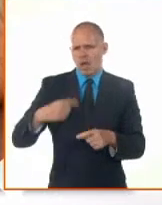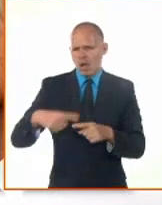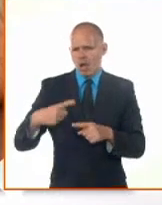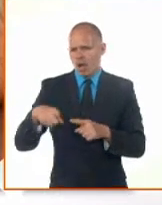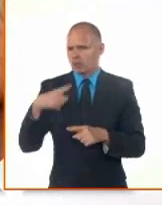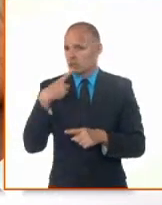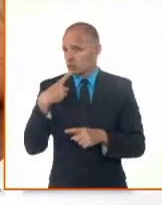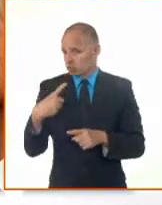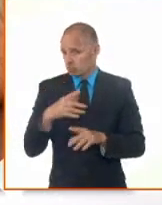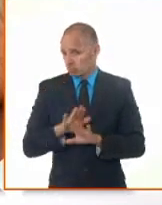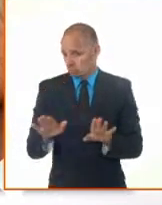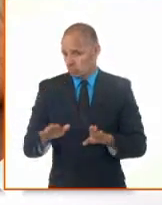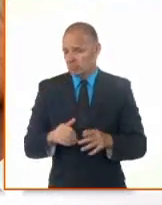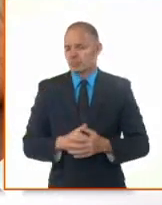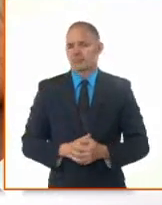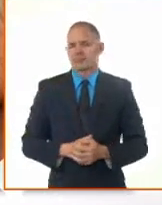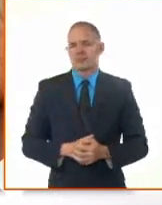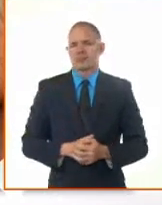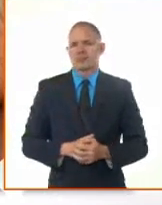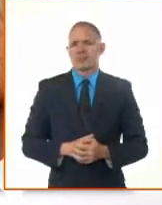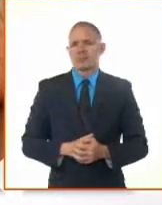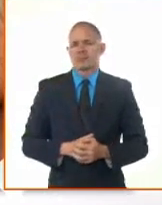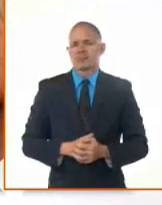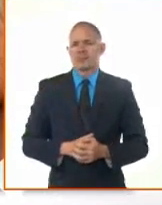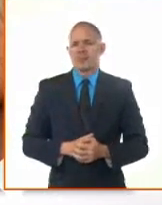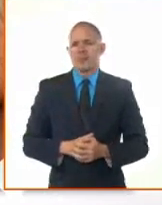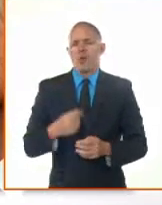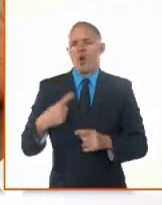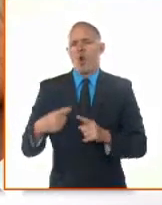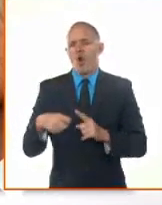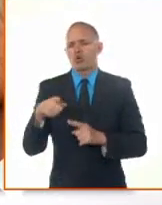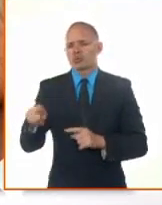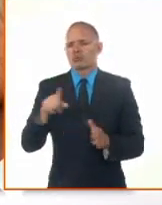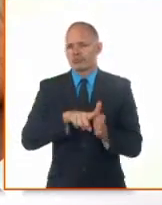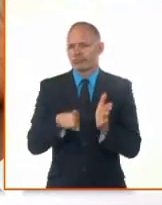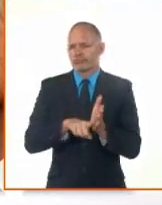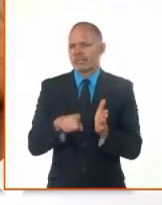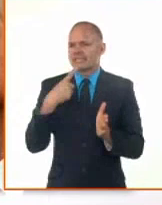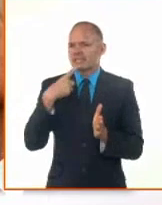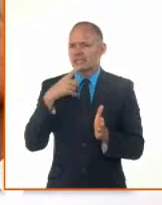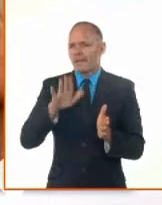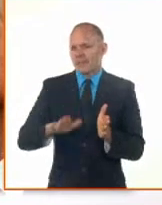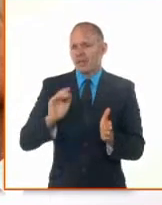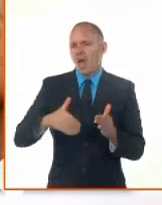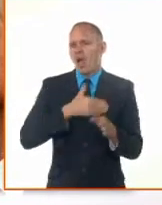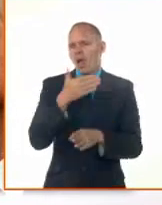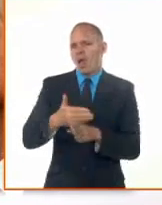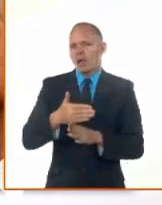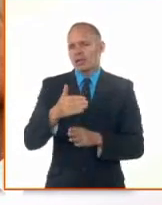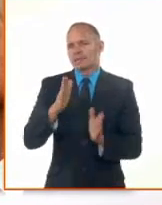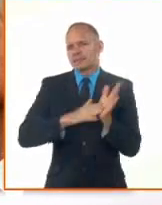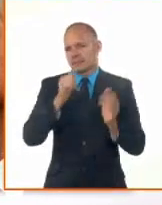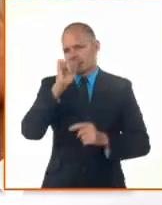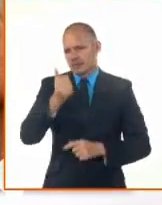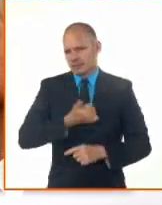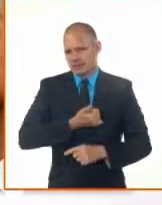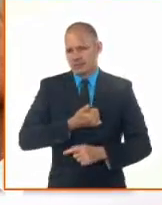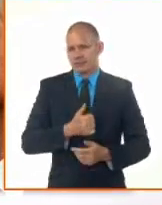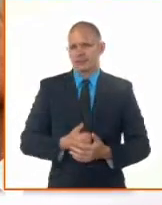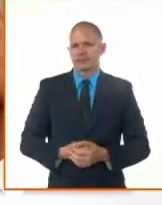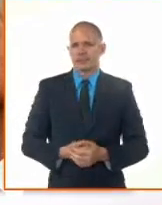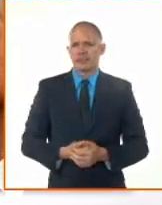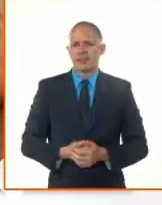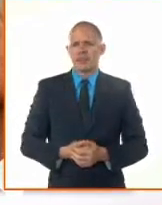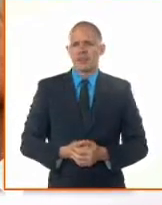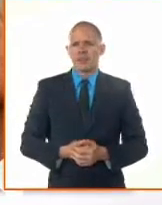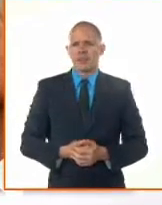Trump no vuelve a corte o sus abogados hasta diciembre O sea que estos procesos sí se dan un tiempo